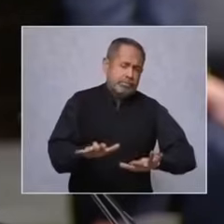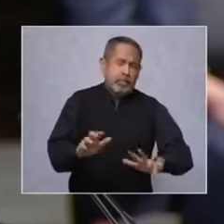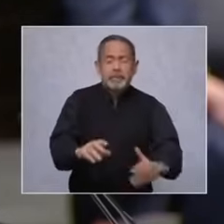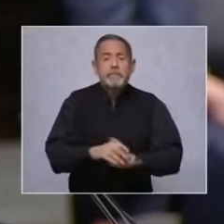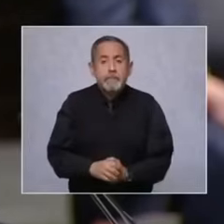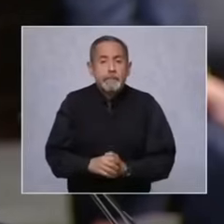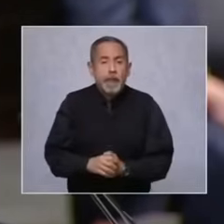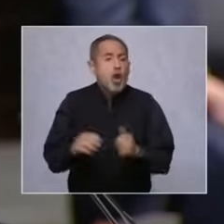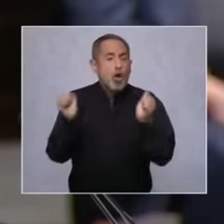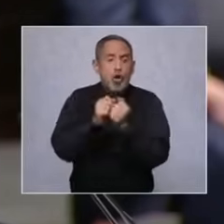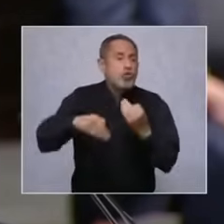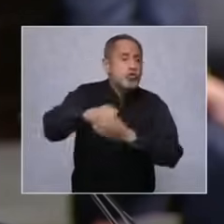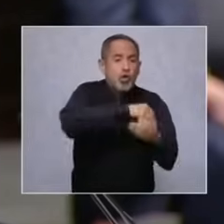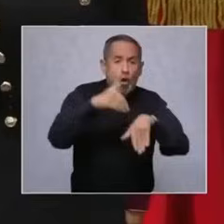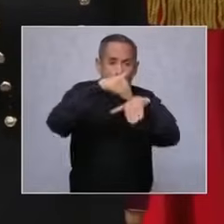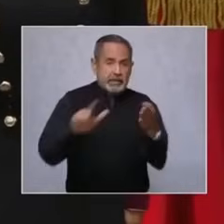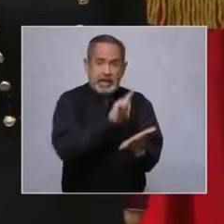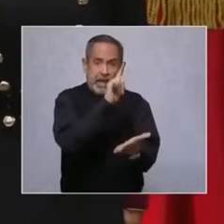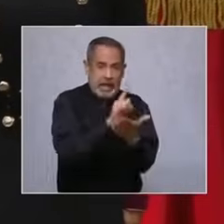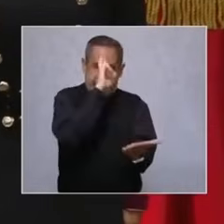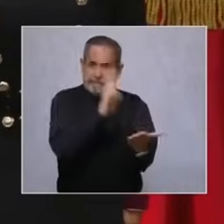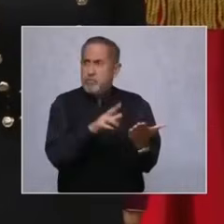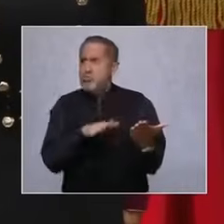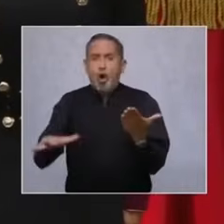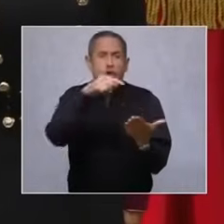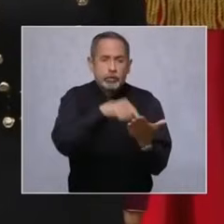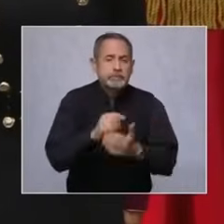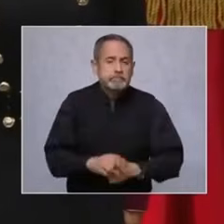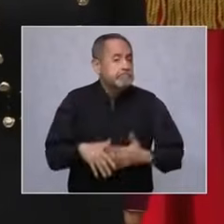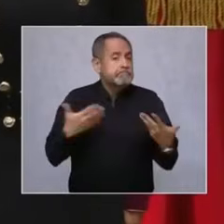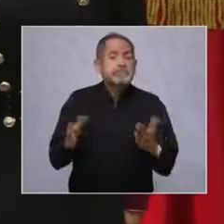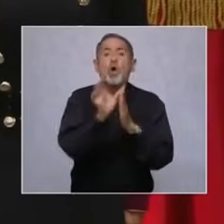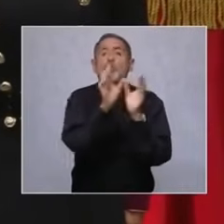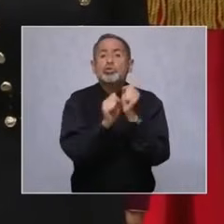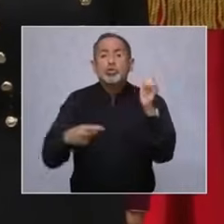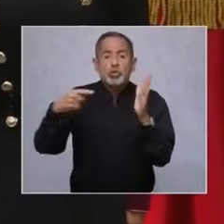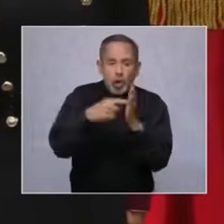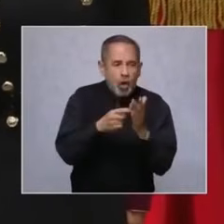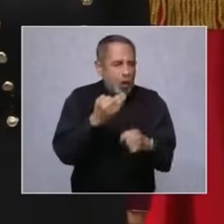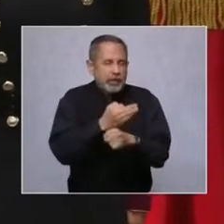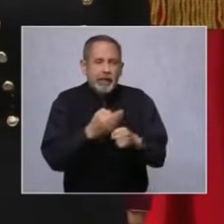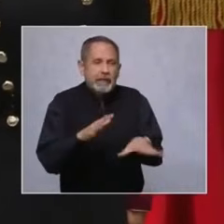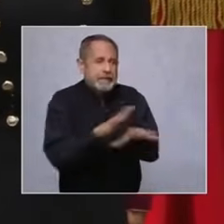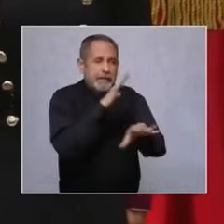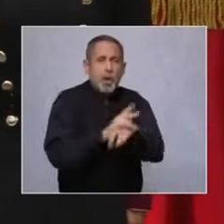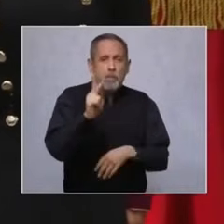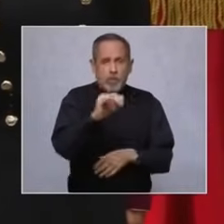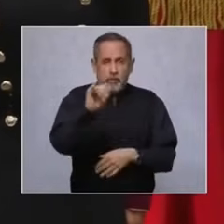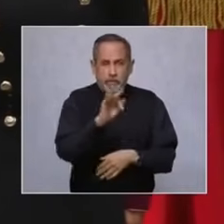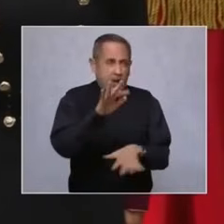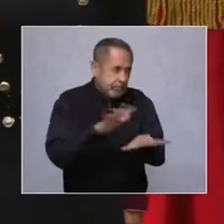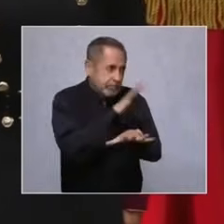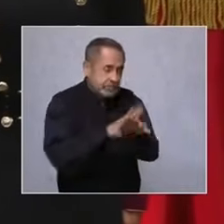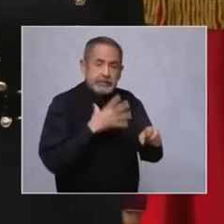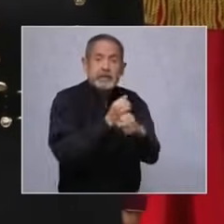que se Estado viene. De Derecho. En México proponen cosas la reciente nuevas. Reforma ay, constitucional al Poder y aquí Judicial, no logramos hacer lo que nos propusimos hace 10 años. La